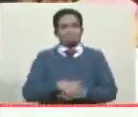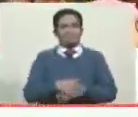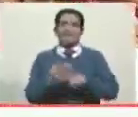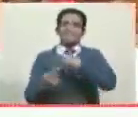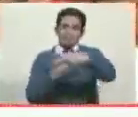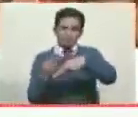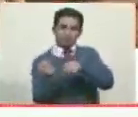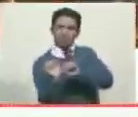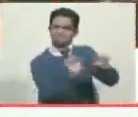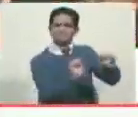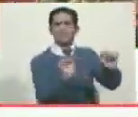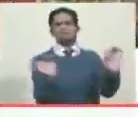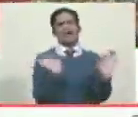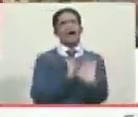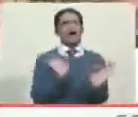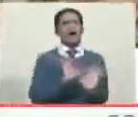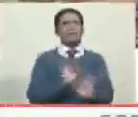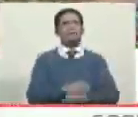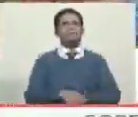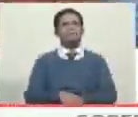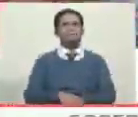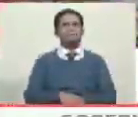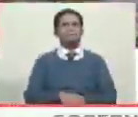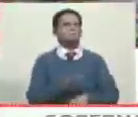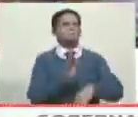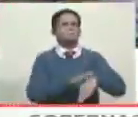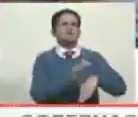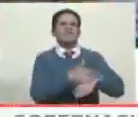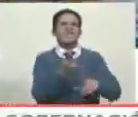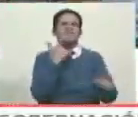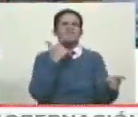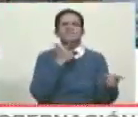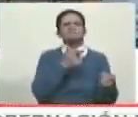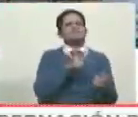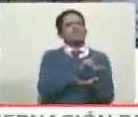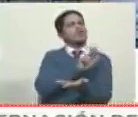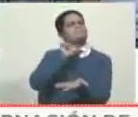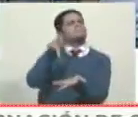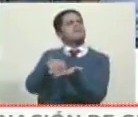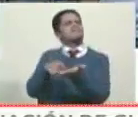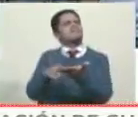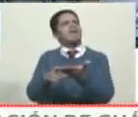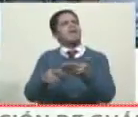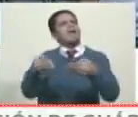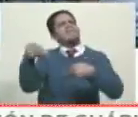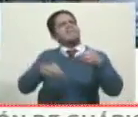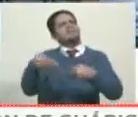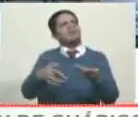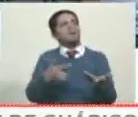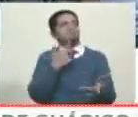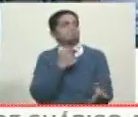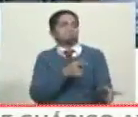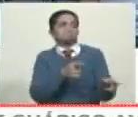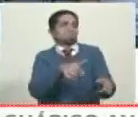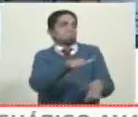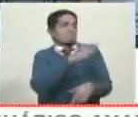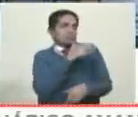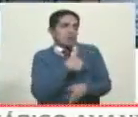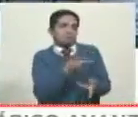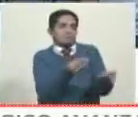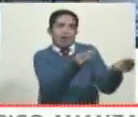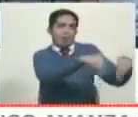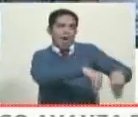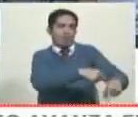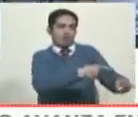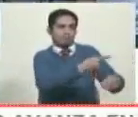le impidió la única razón para no participar es que no se pusieron de acuerdo para escoger su candidato